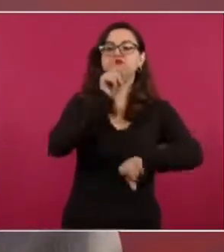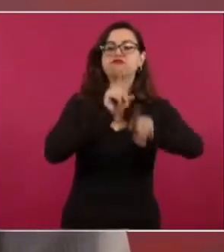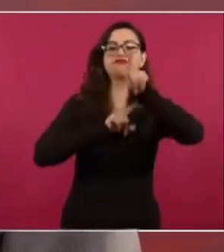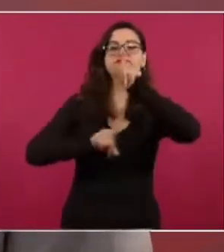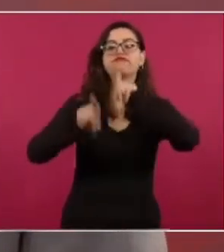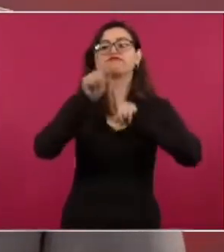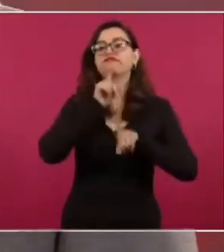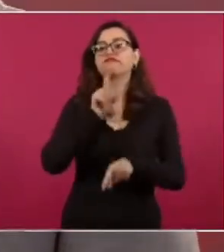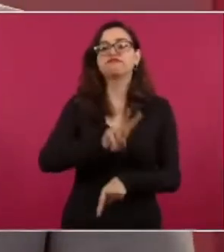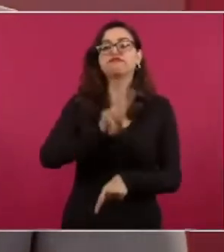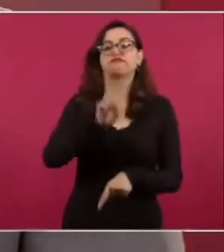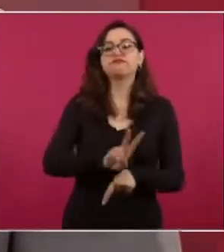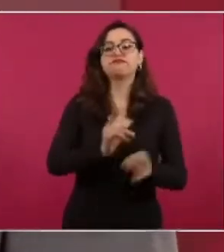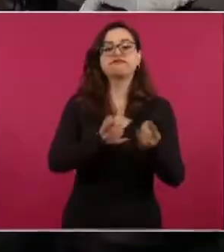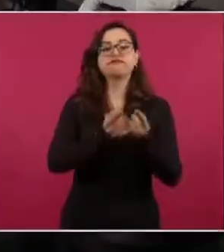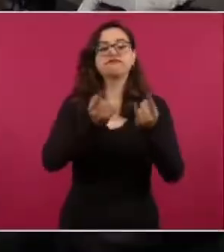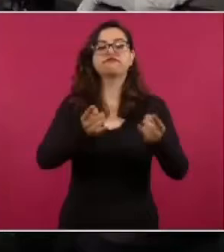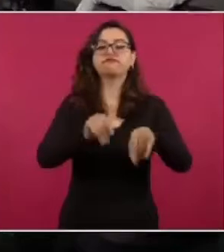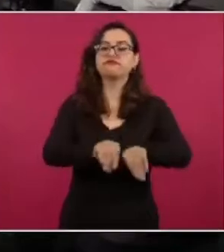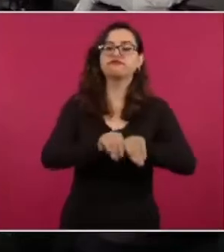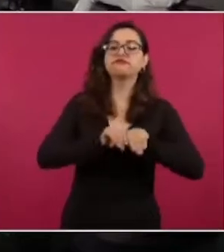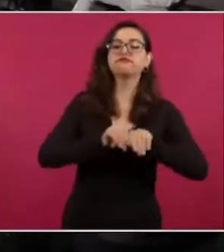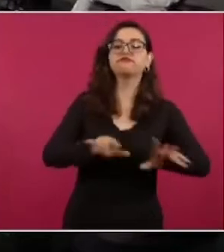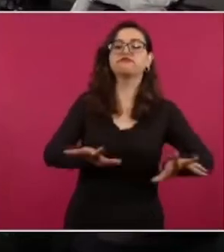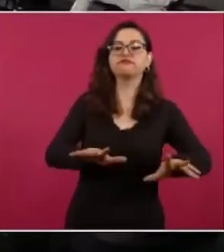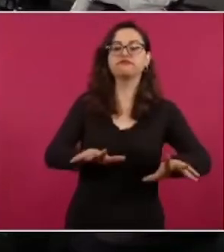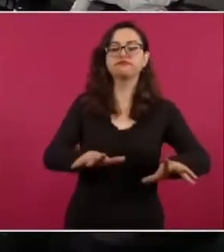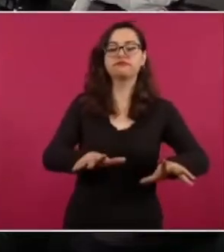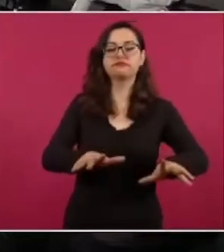sirvieron para legitimar